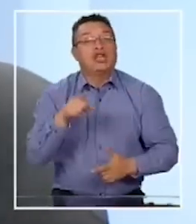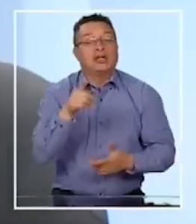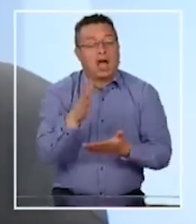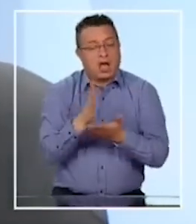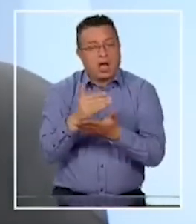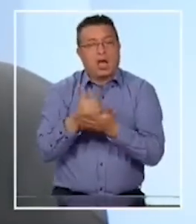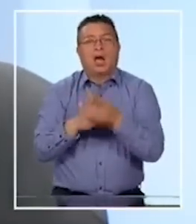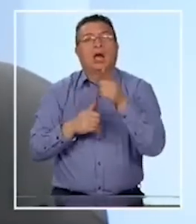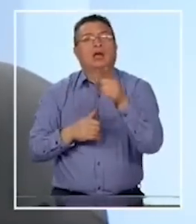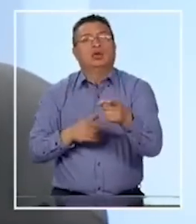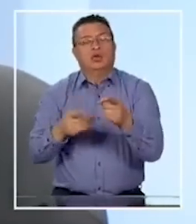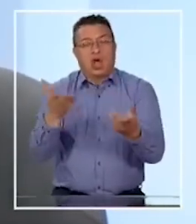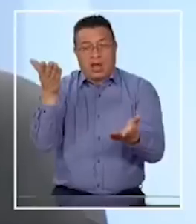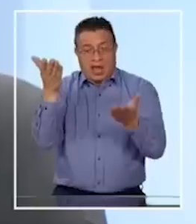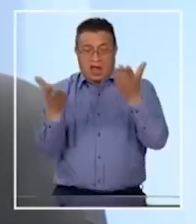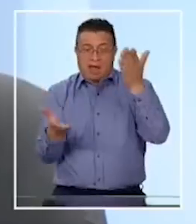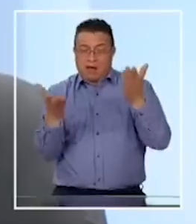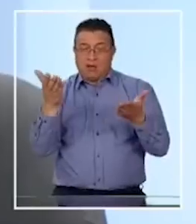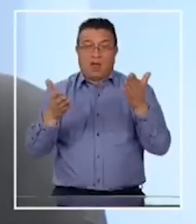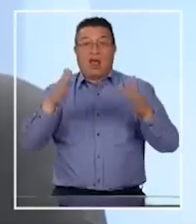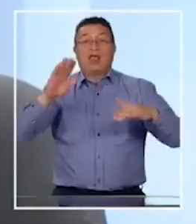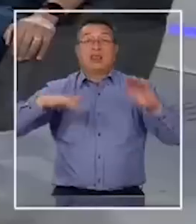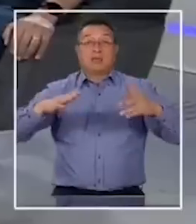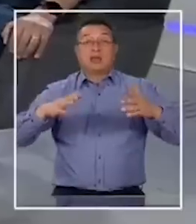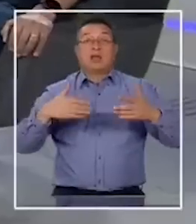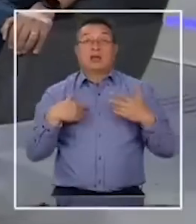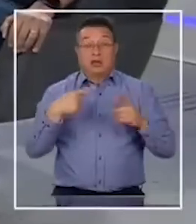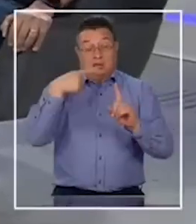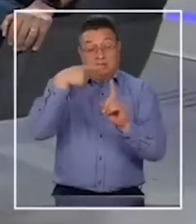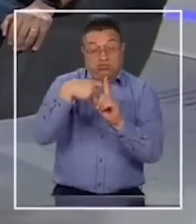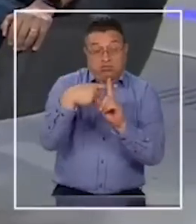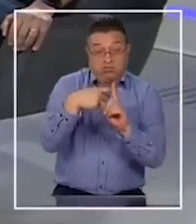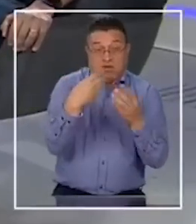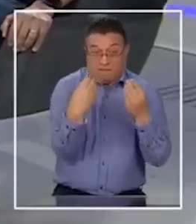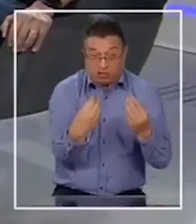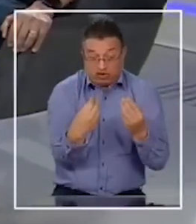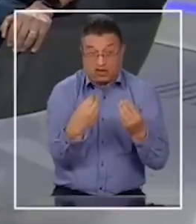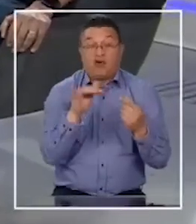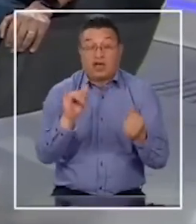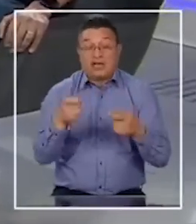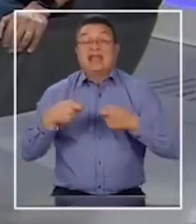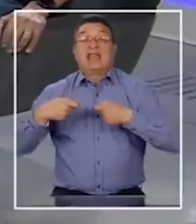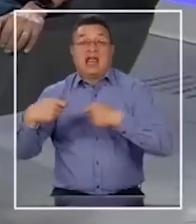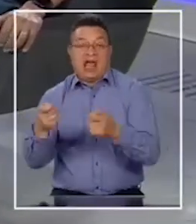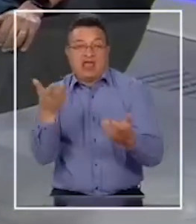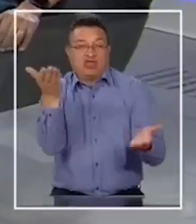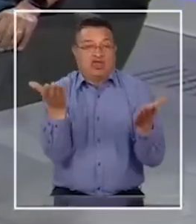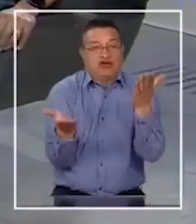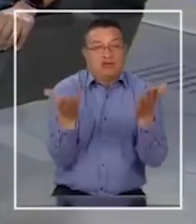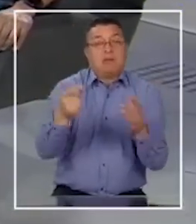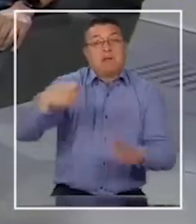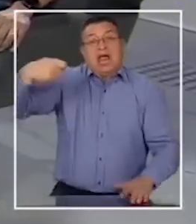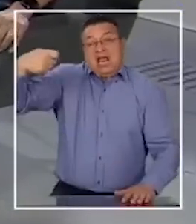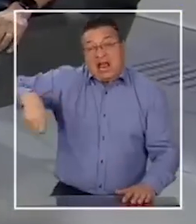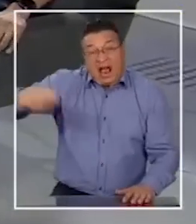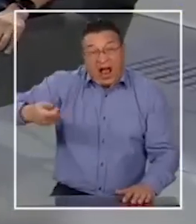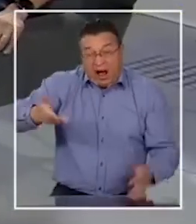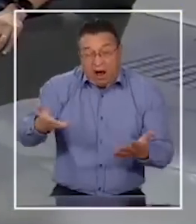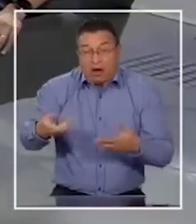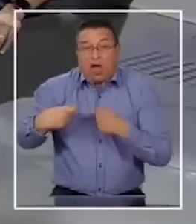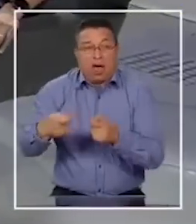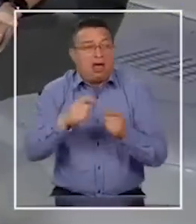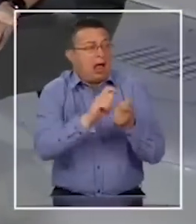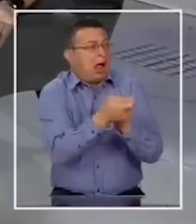también se se evalúan de acuerdo a su efectividad íbamos su eficiencia si es carísimo y